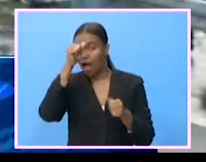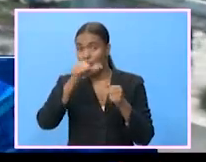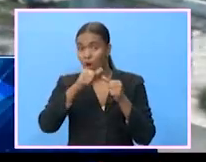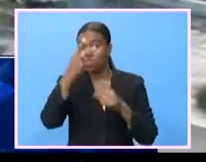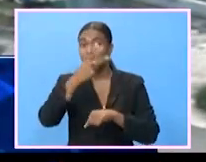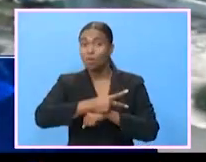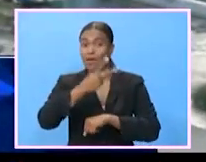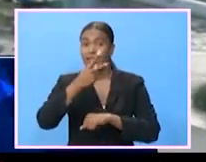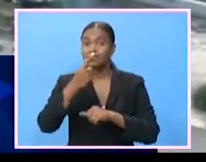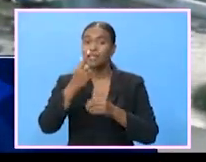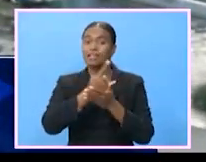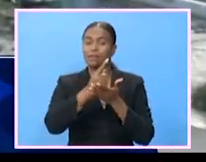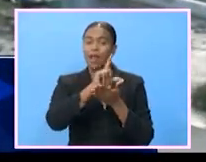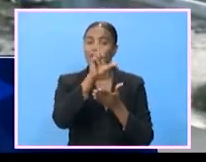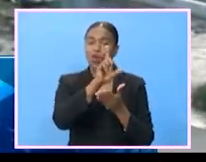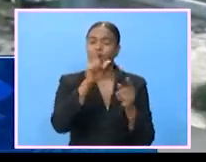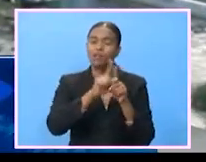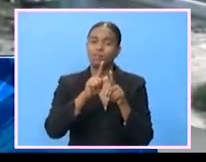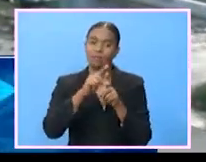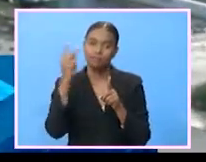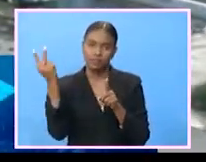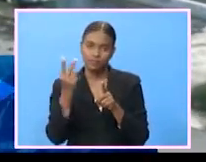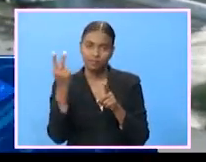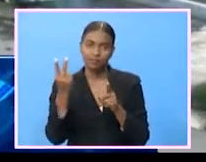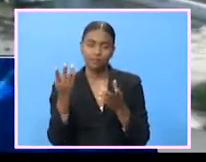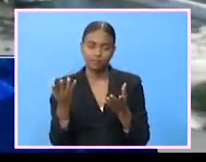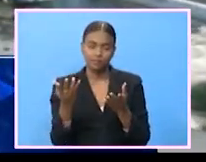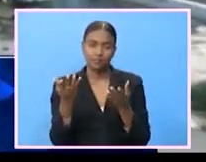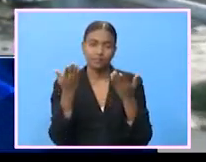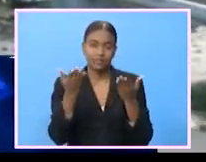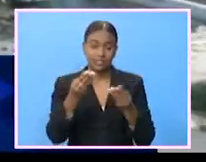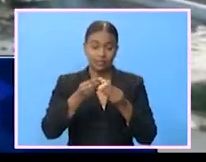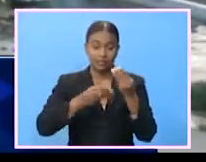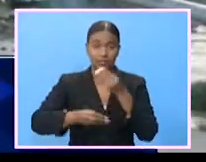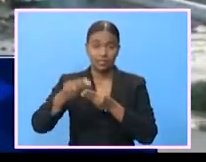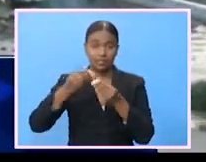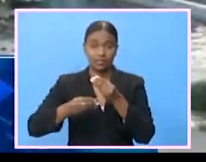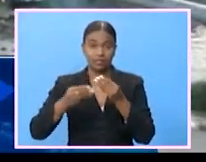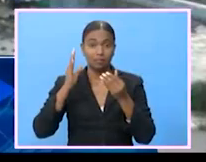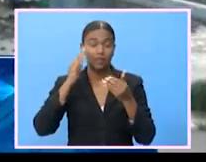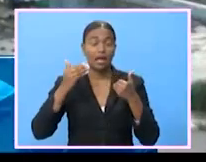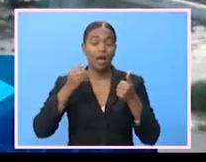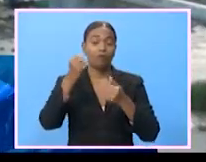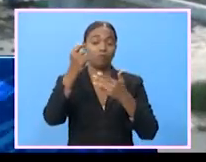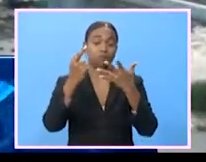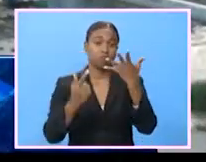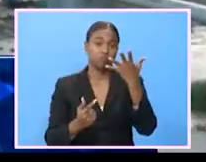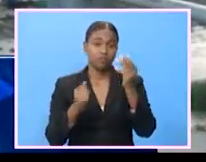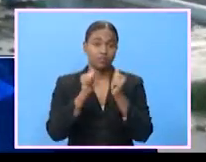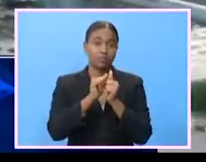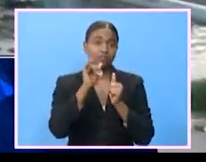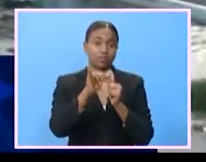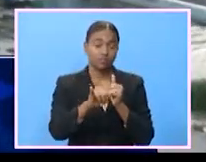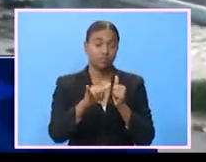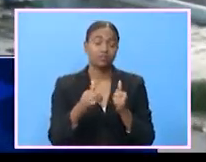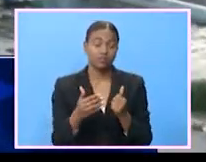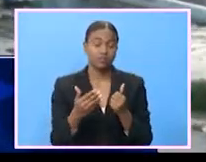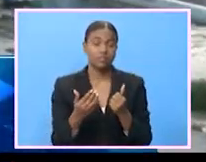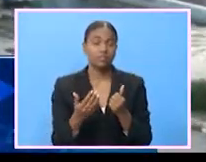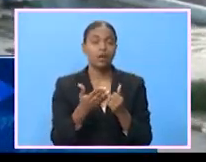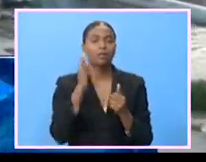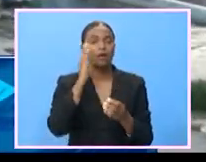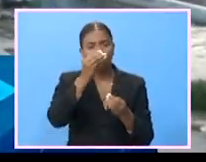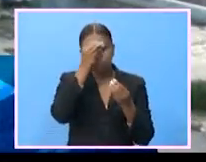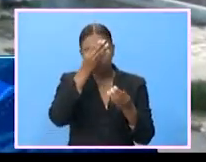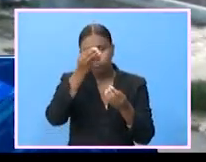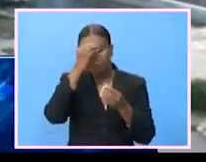a la semana, tanto lunes como también los viernes, y este mercado pues mueve un sinnúmero de realidad que estaremos elucidando con ustedes y